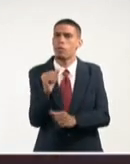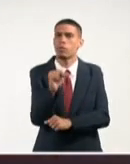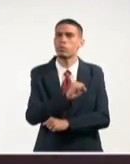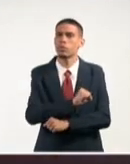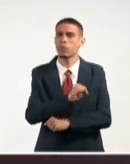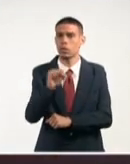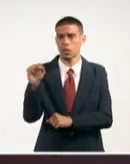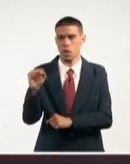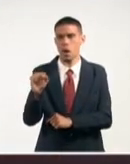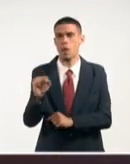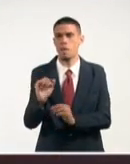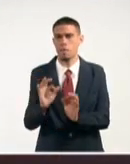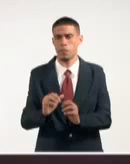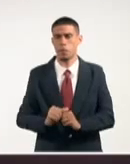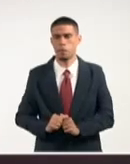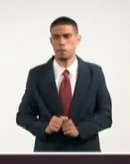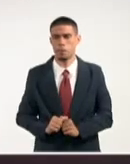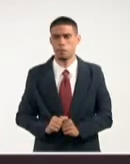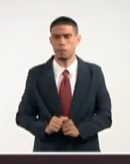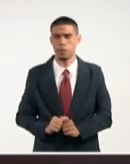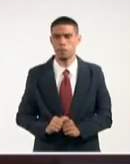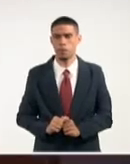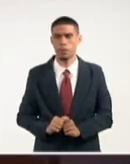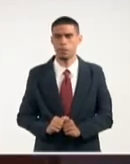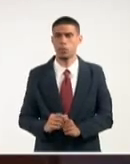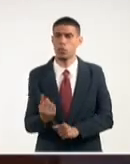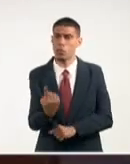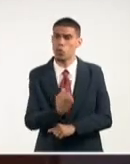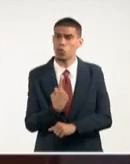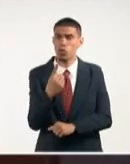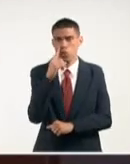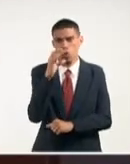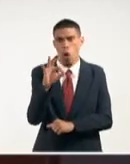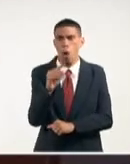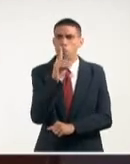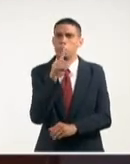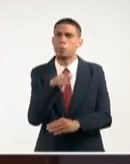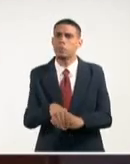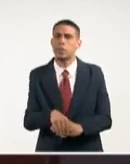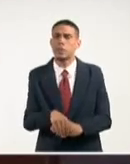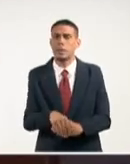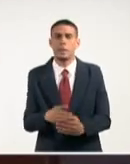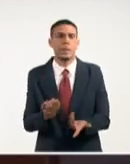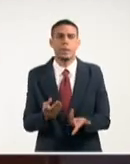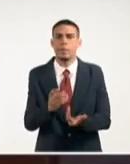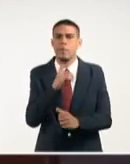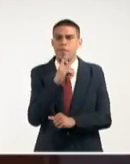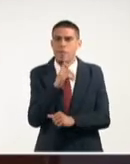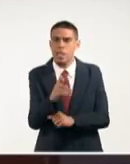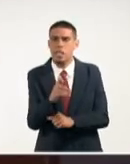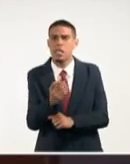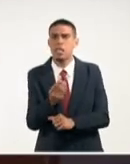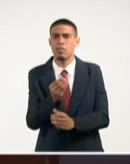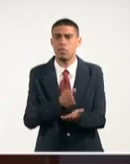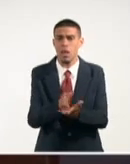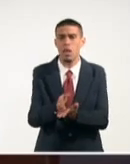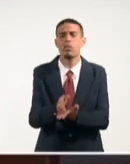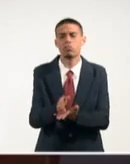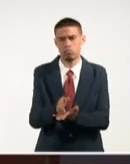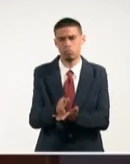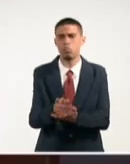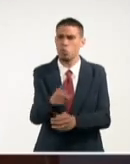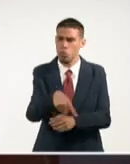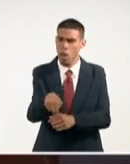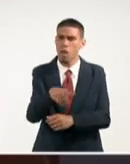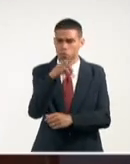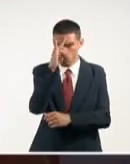y el derrotismo. No nos limitemos a resistir. Vamos a salir de estas